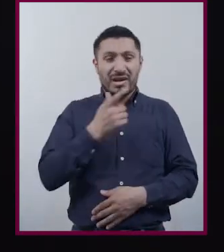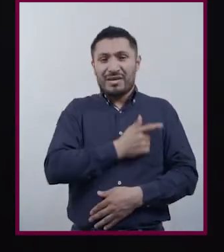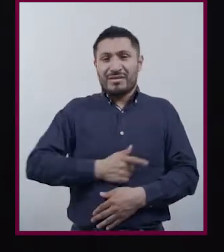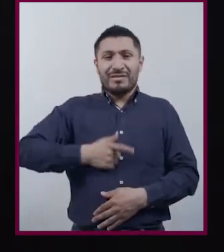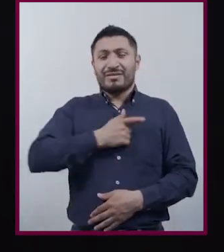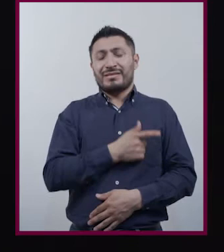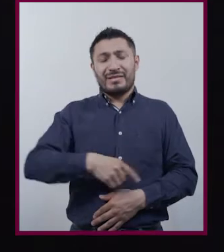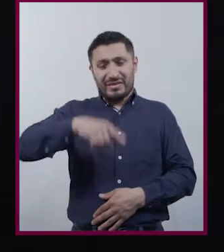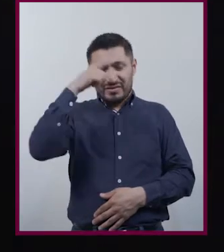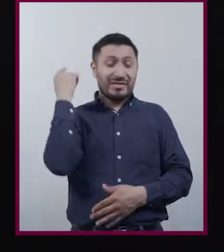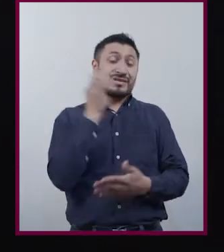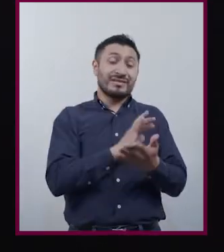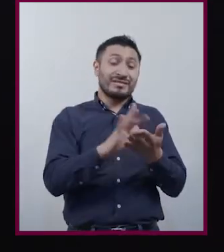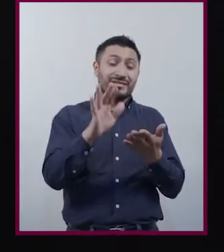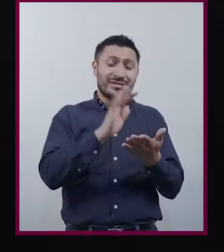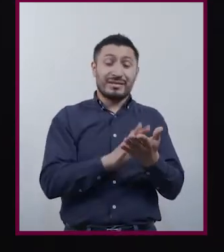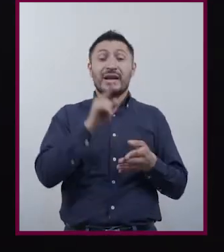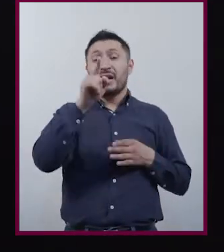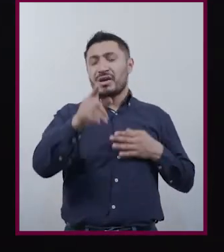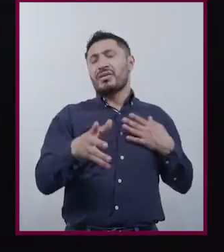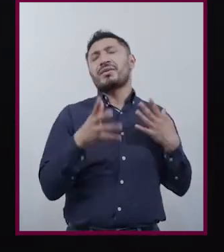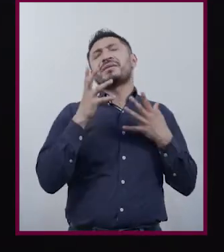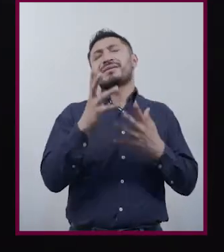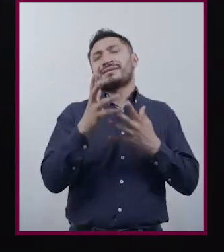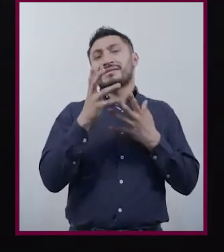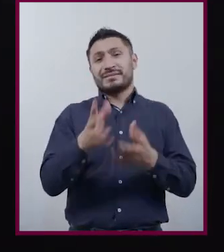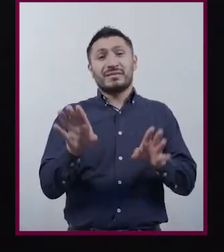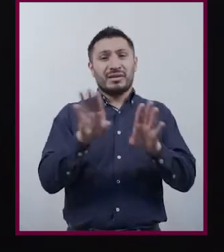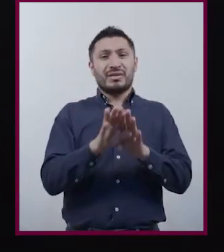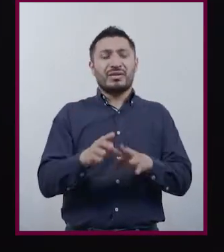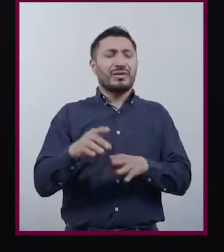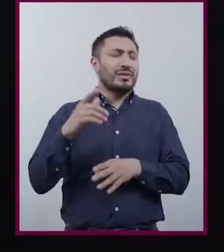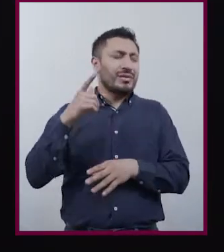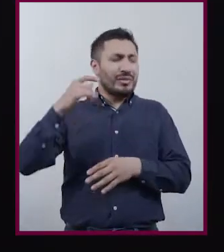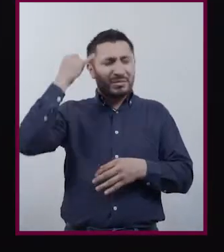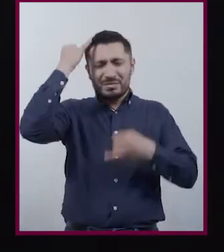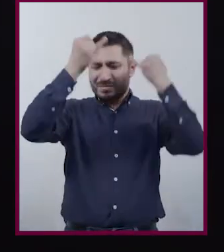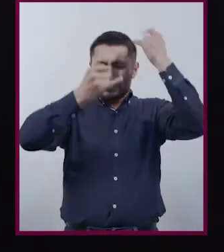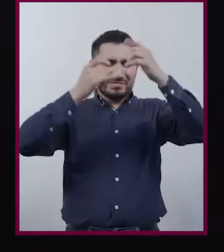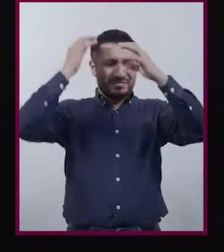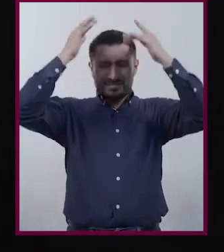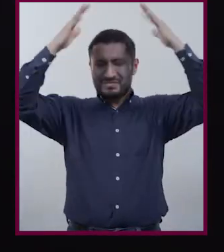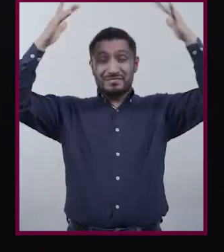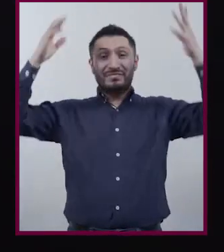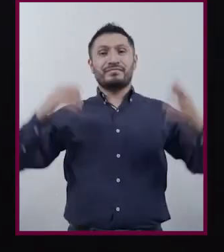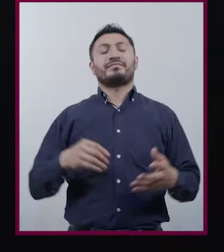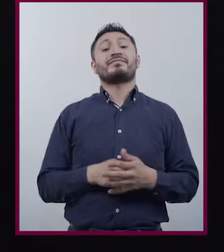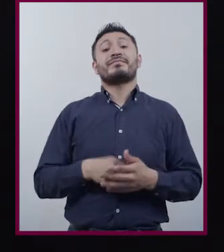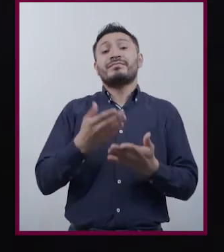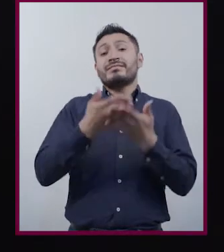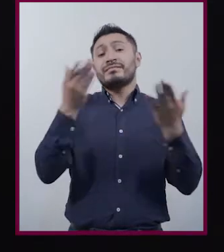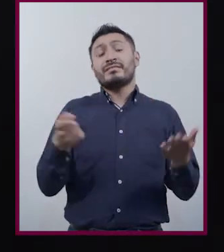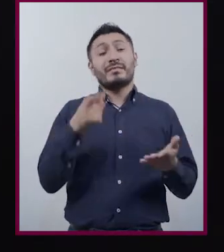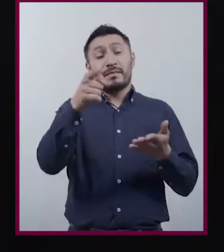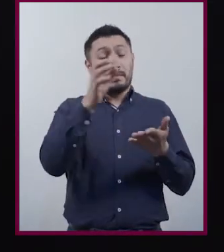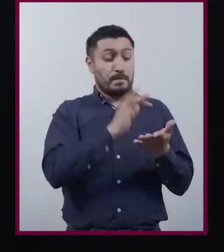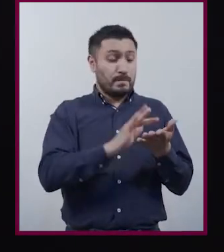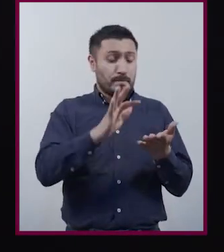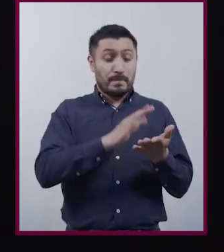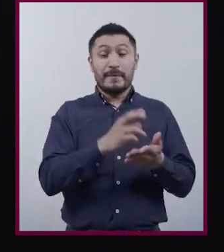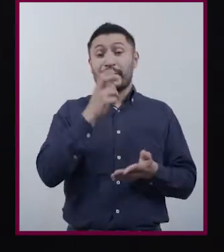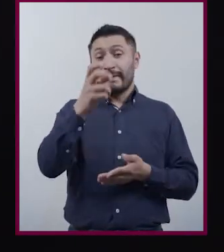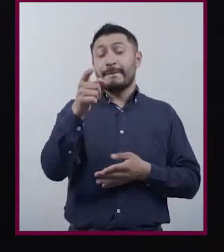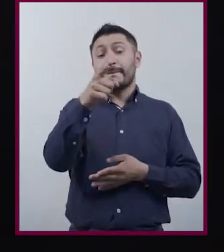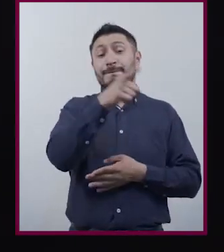que se lee bien fácil y deja al lector inspirado, como bañado en belleza. Ahora es momento de abordar su contenido. Para